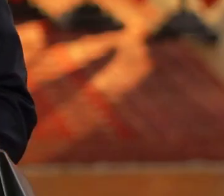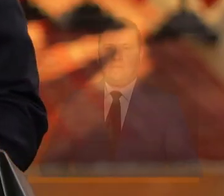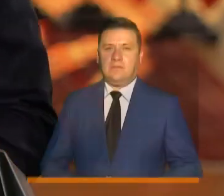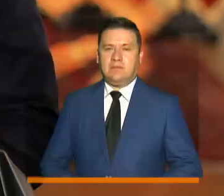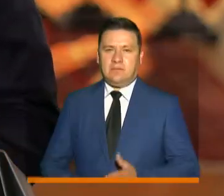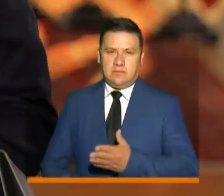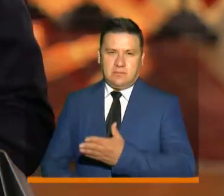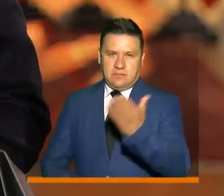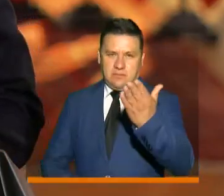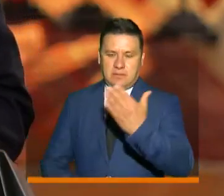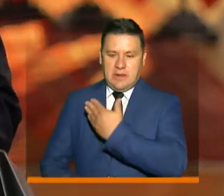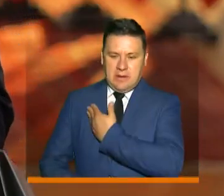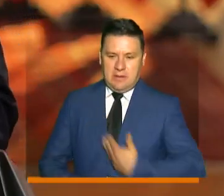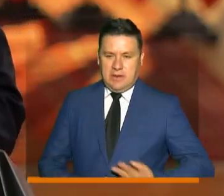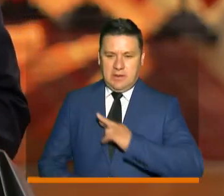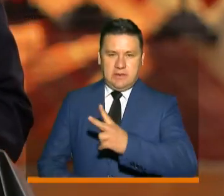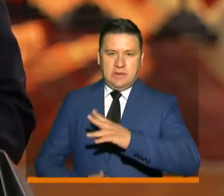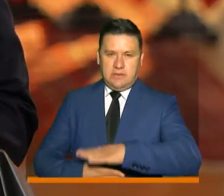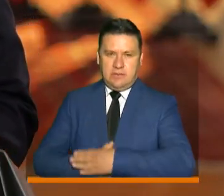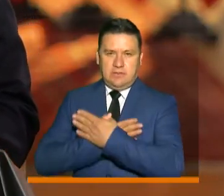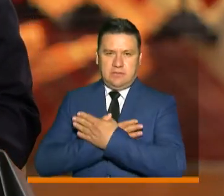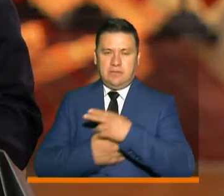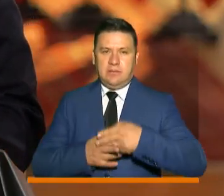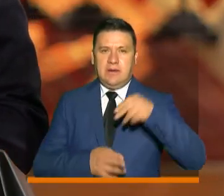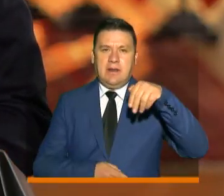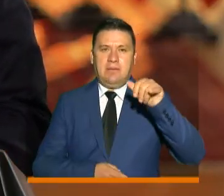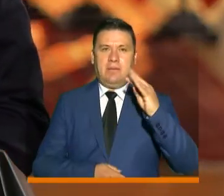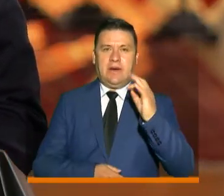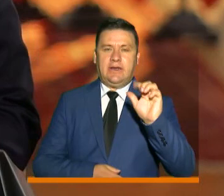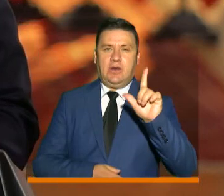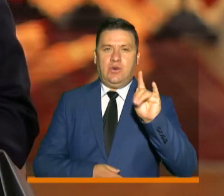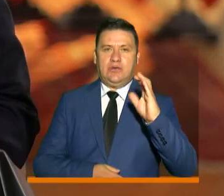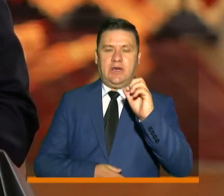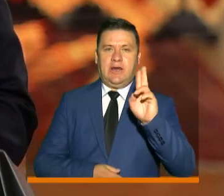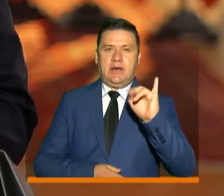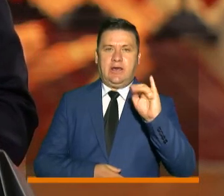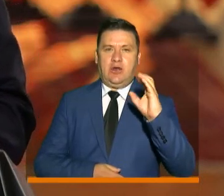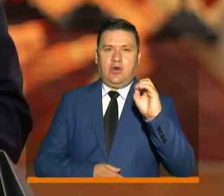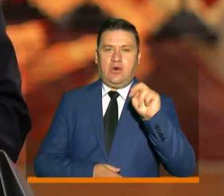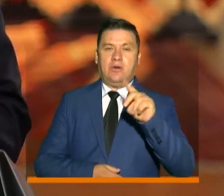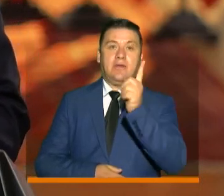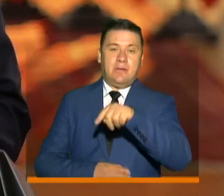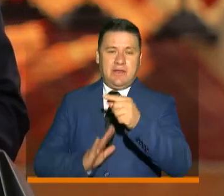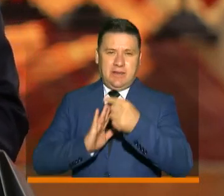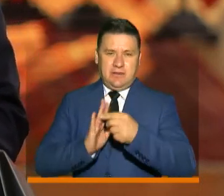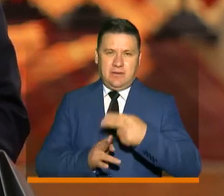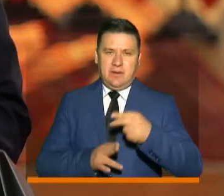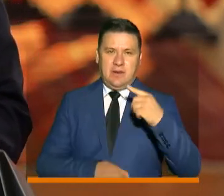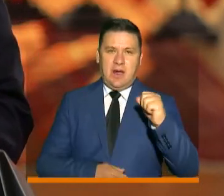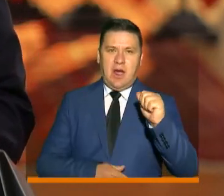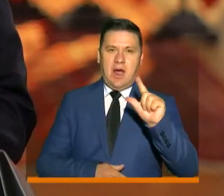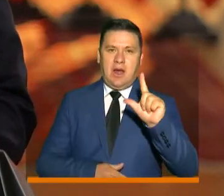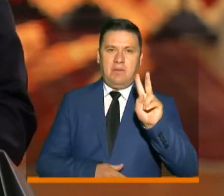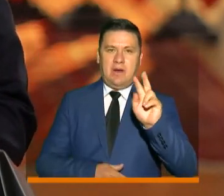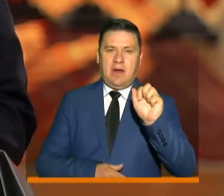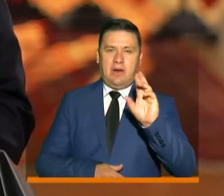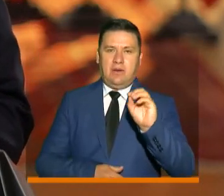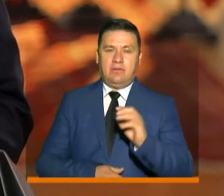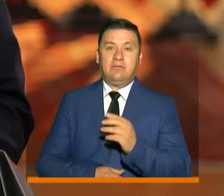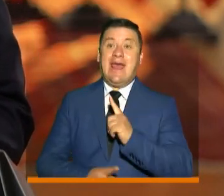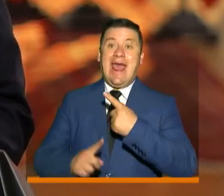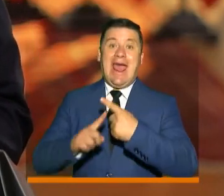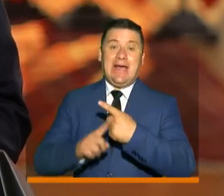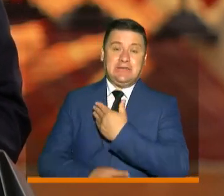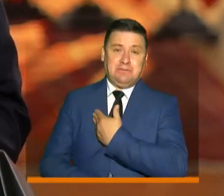señora vicepresidenta de la república marta lucía ramírez de rincón y su esposo álvaro señor